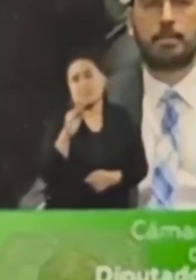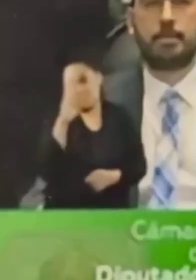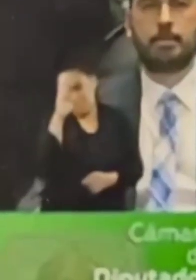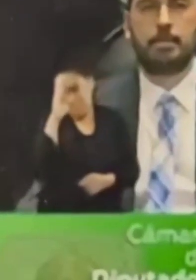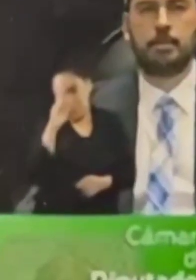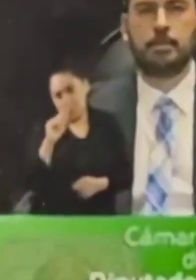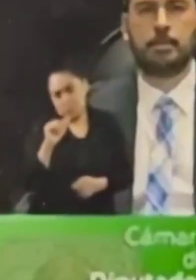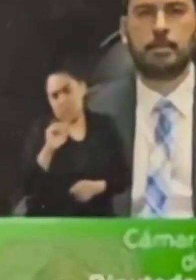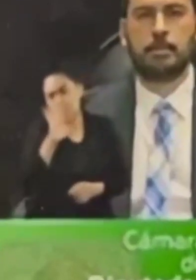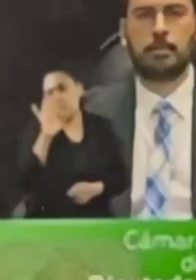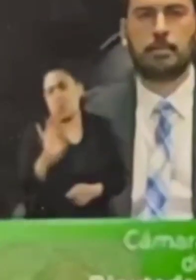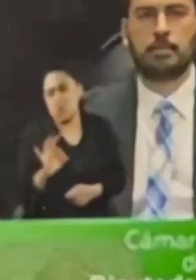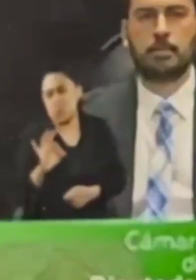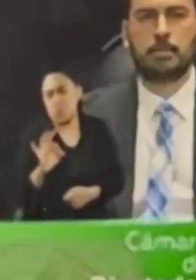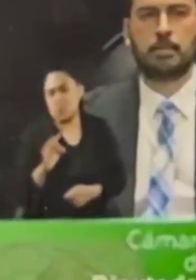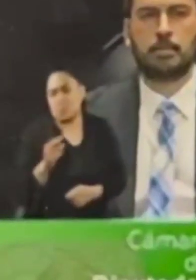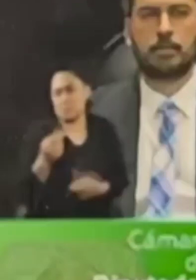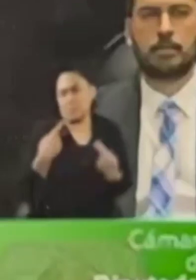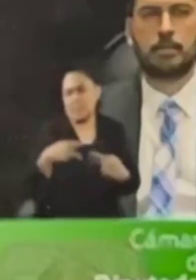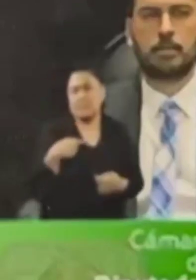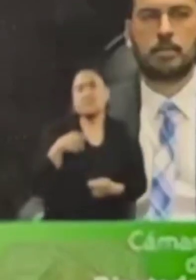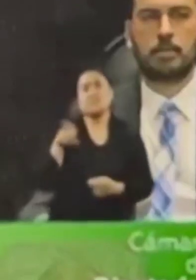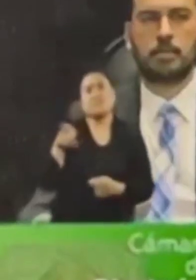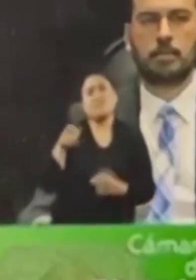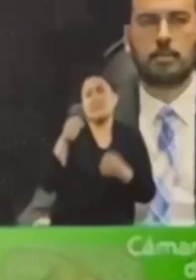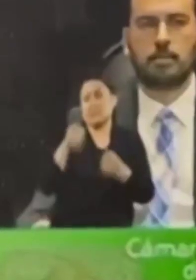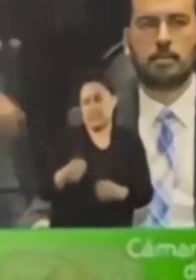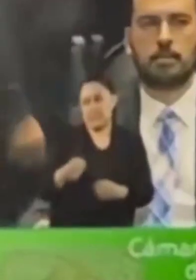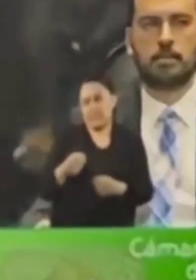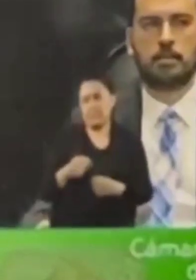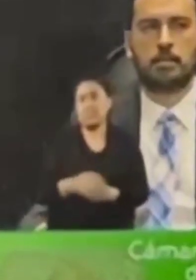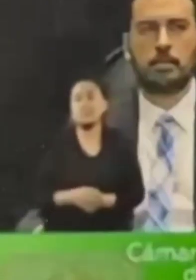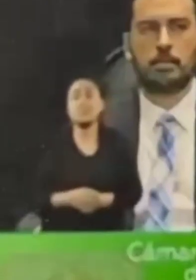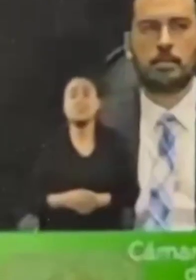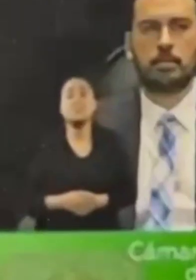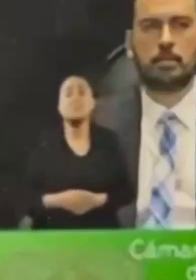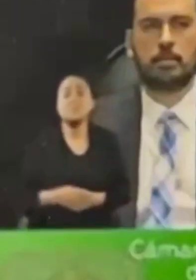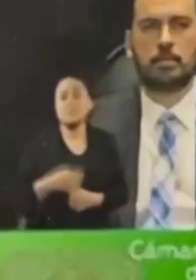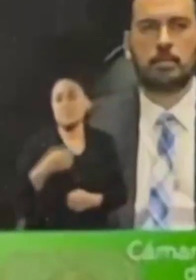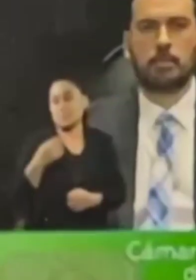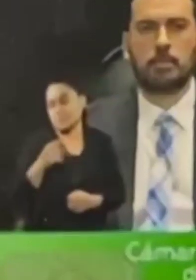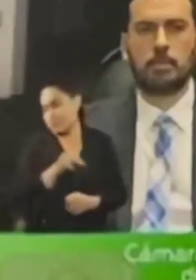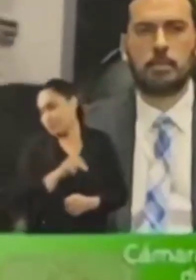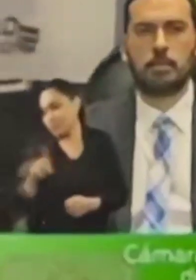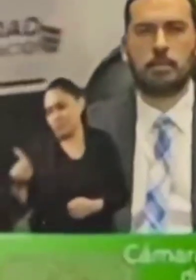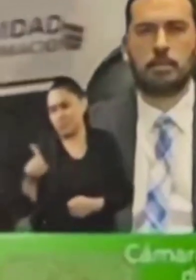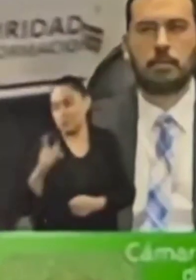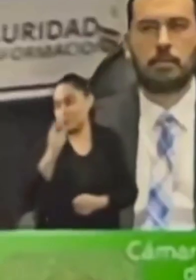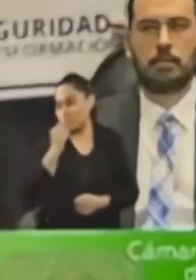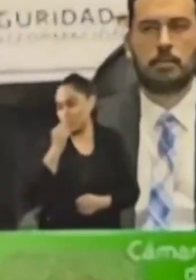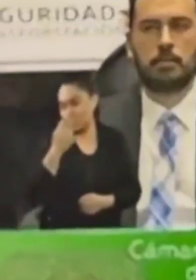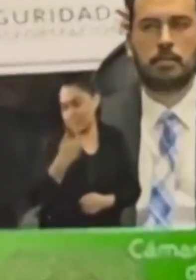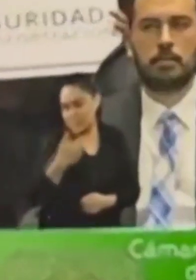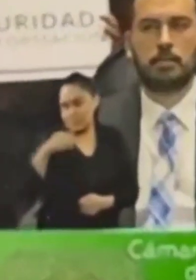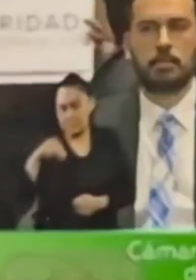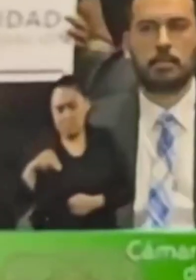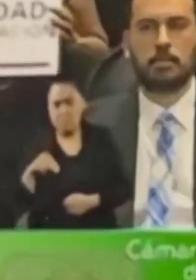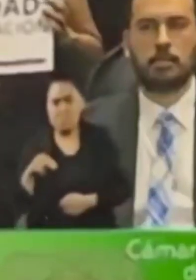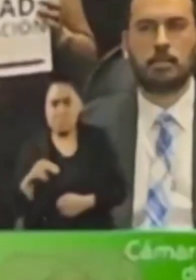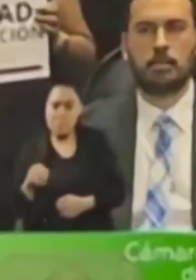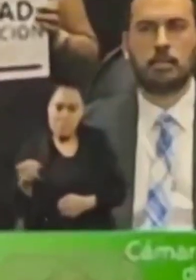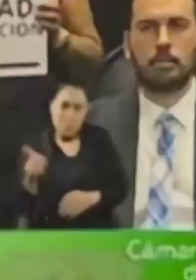86.1% de percepción de corrupción. El personal de la Guardia Nacional ha mostrado